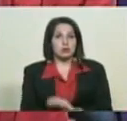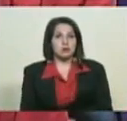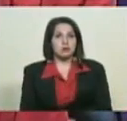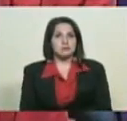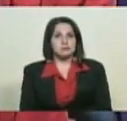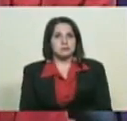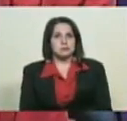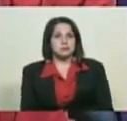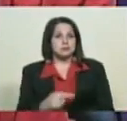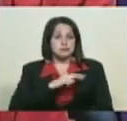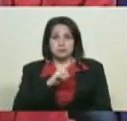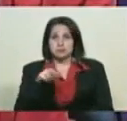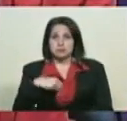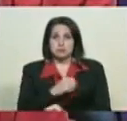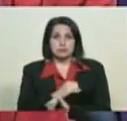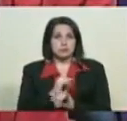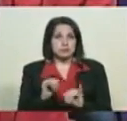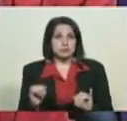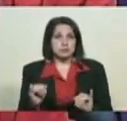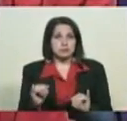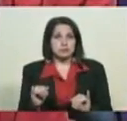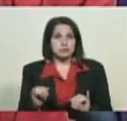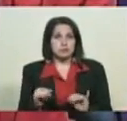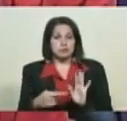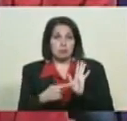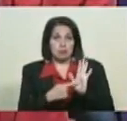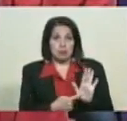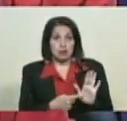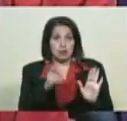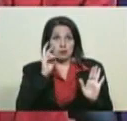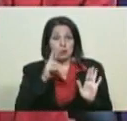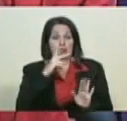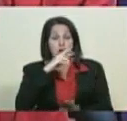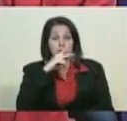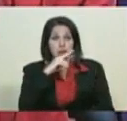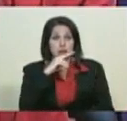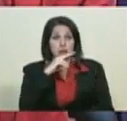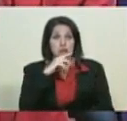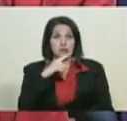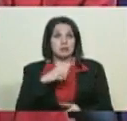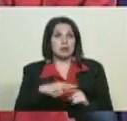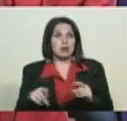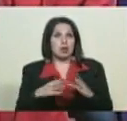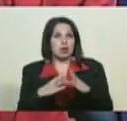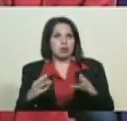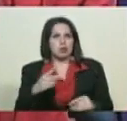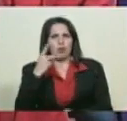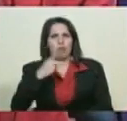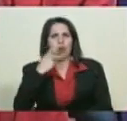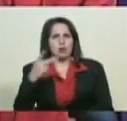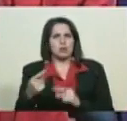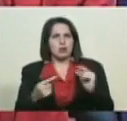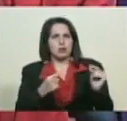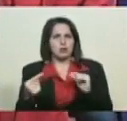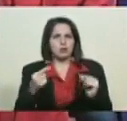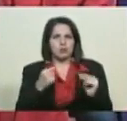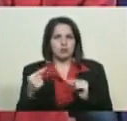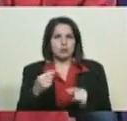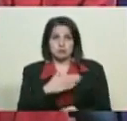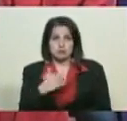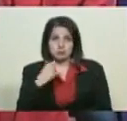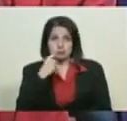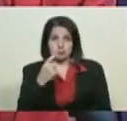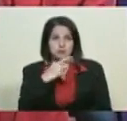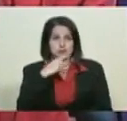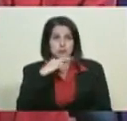nosotros hemos de alguna manera asomado algo en algunas declaraciones, pero todo eso es parte del debate político. ¿Te quieres decir algo?